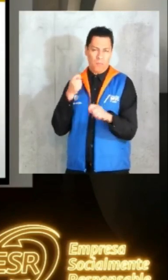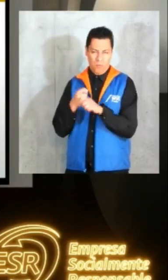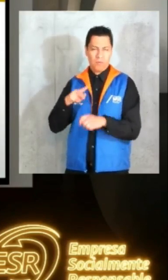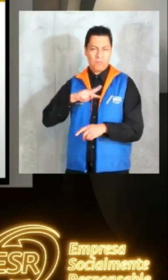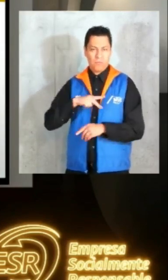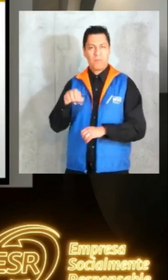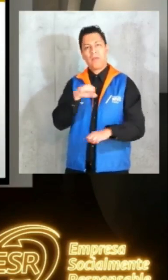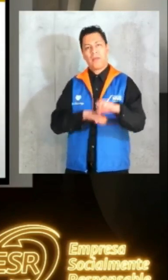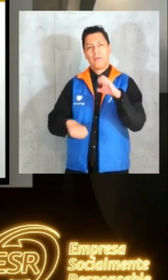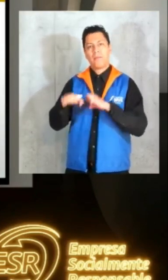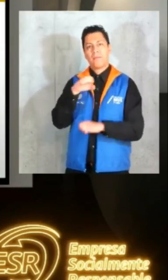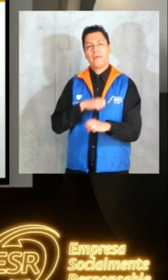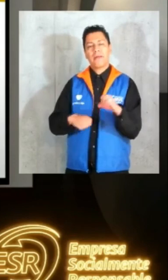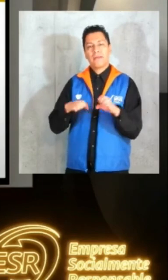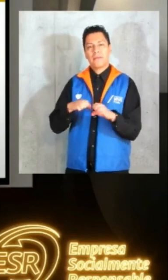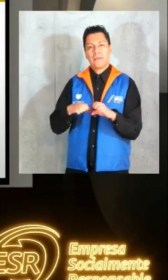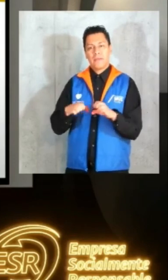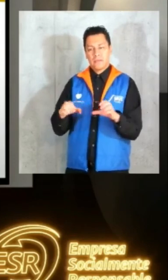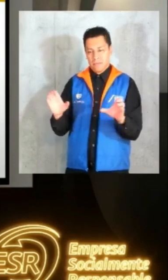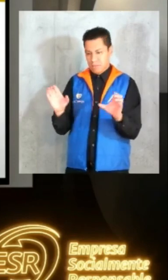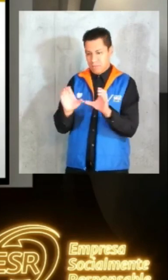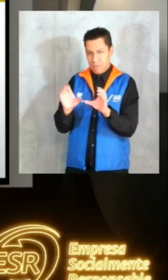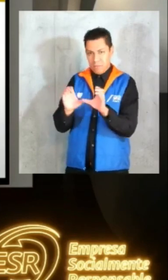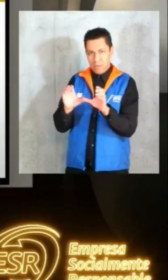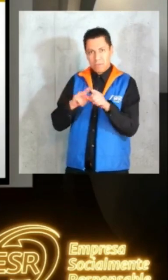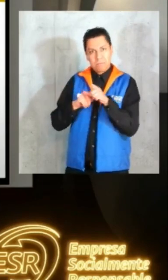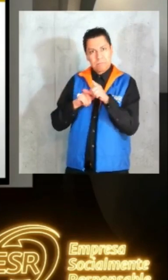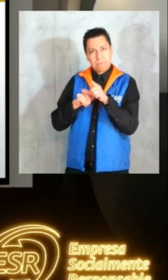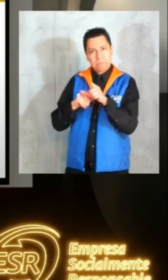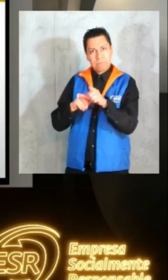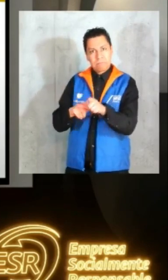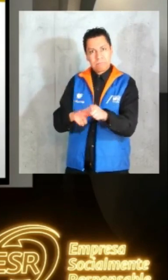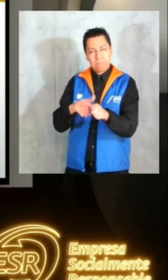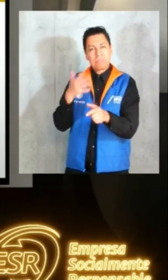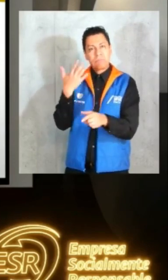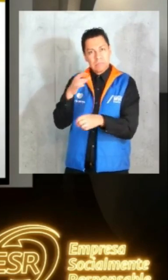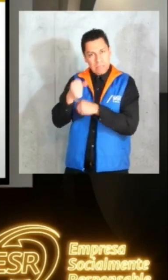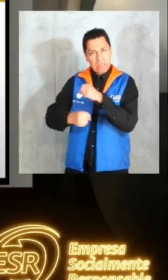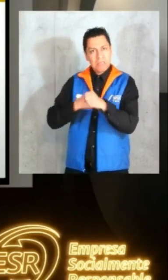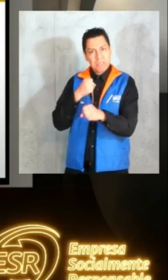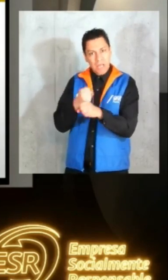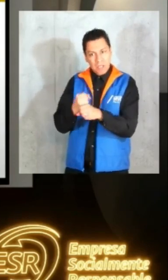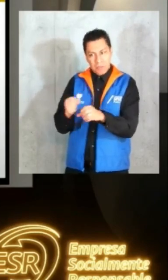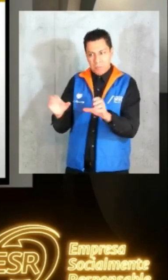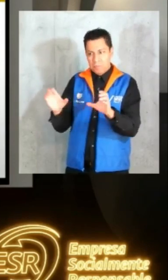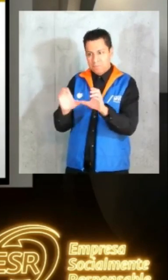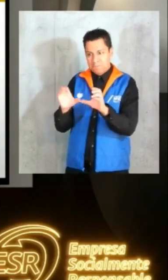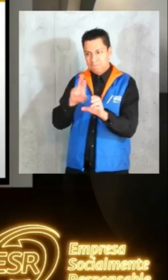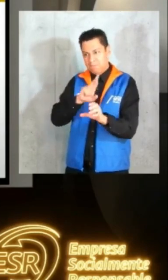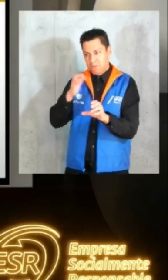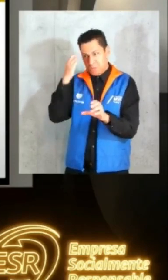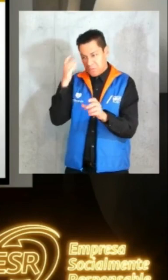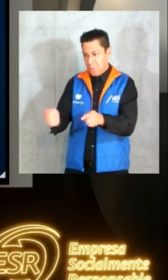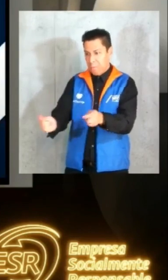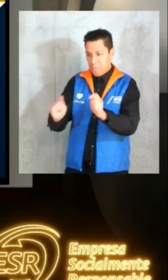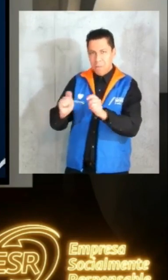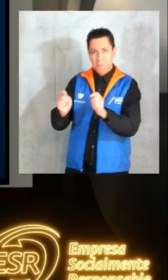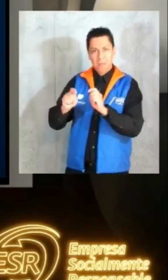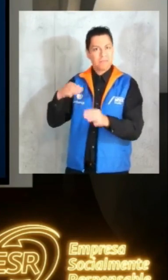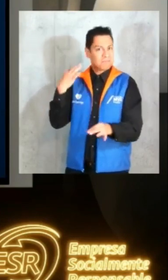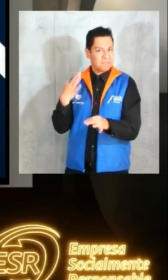Marme SSB. Quiero anunciar que estamos muy contentos por recibir por 10º año consecutivo el distintivo de empresa socialmente